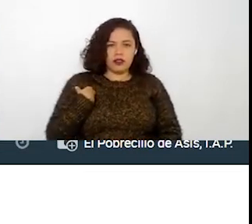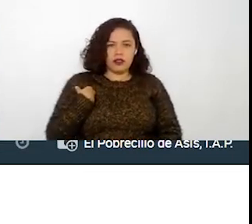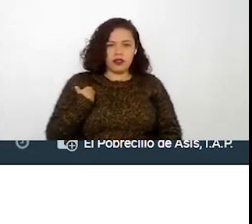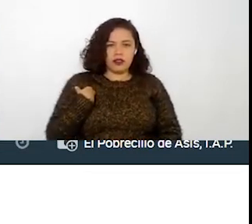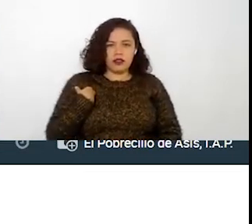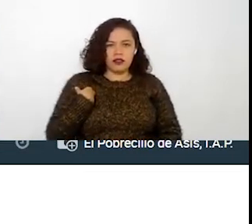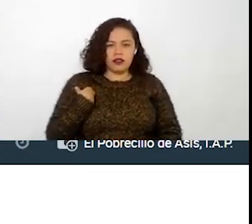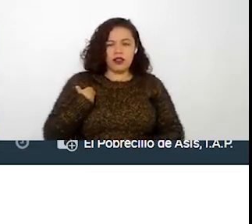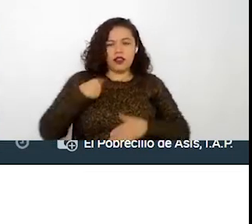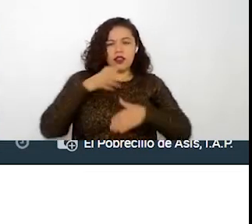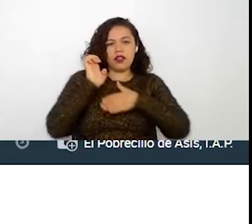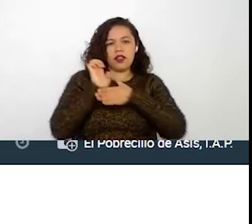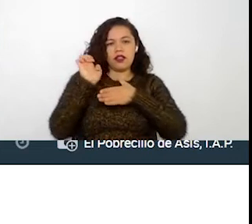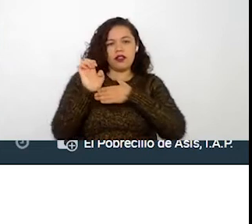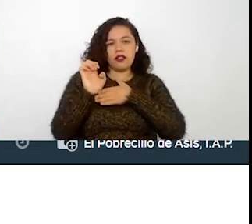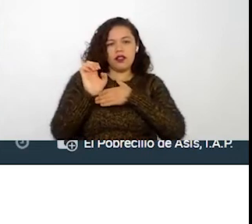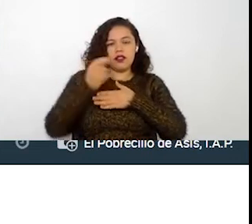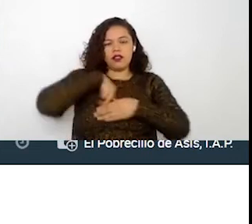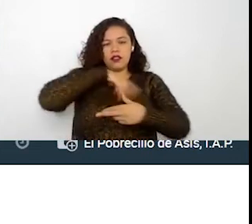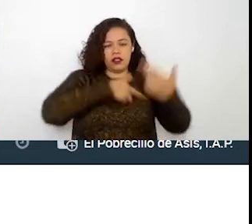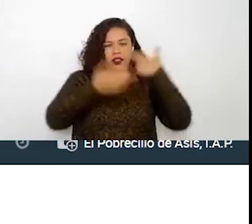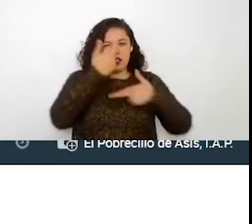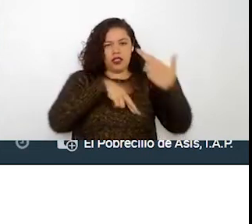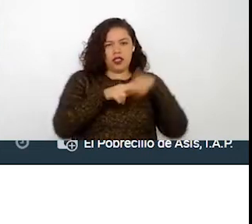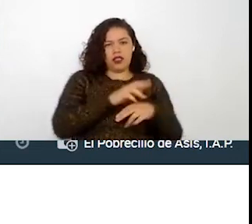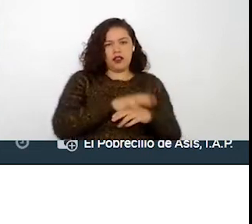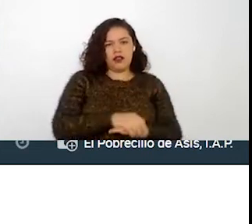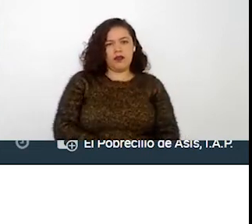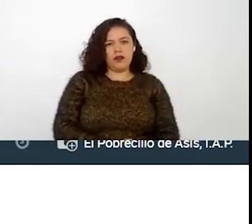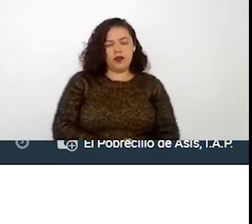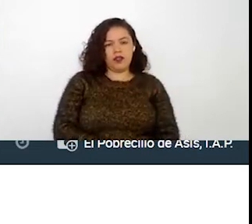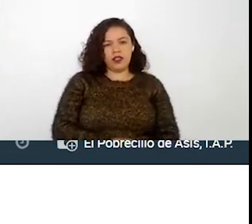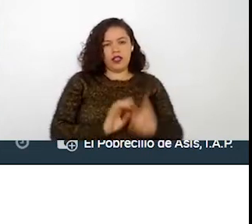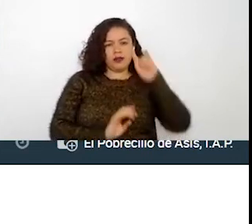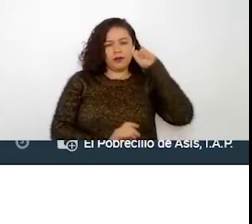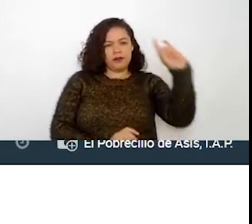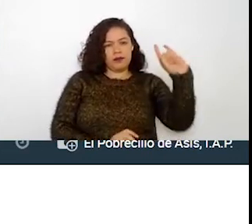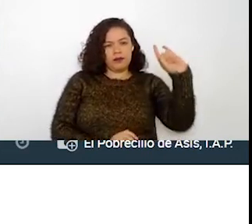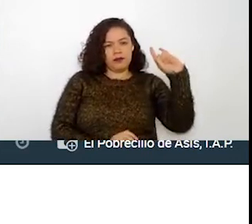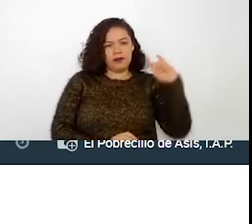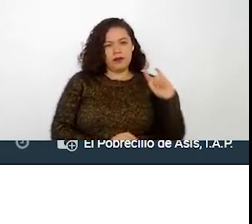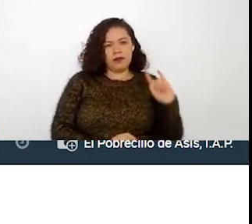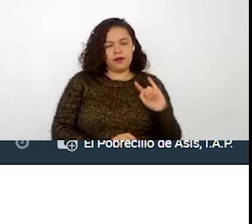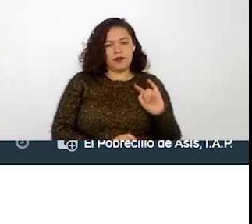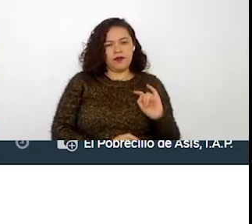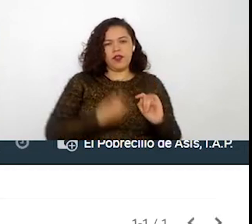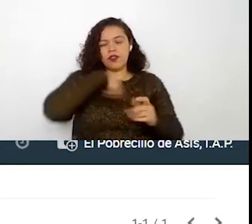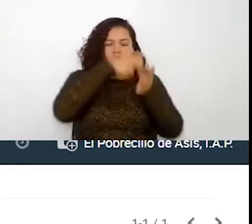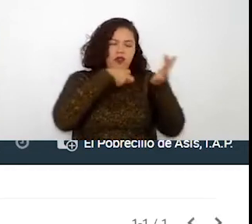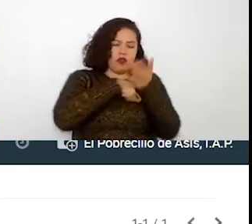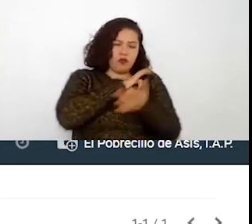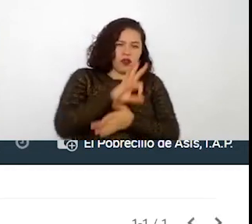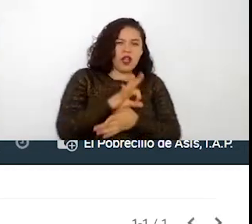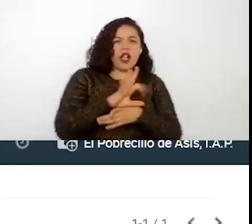entonces aquí nos regresamos al icono nosotros podemos editar podemos